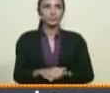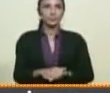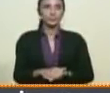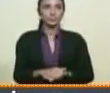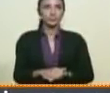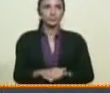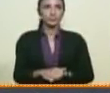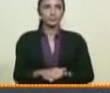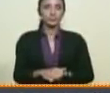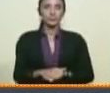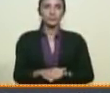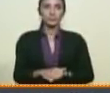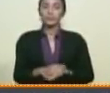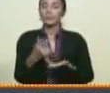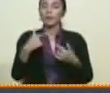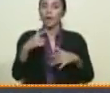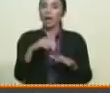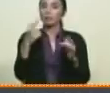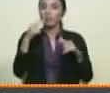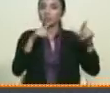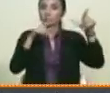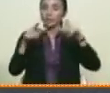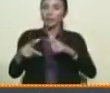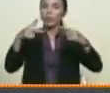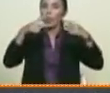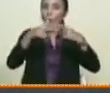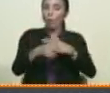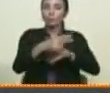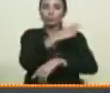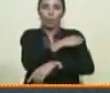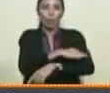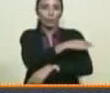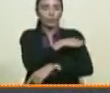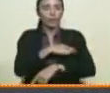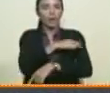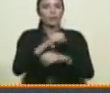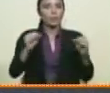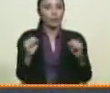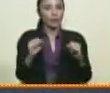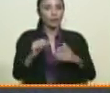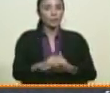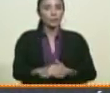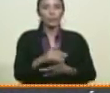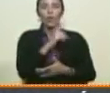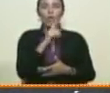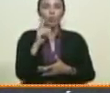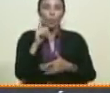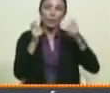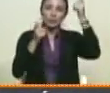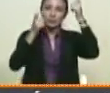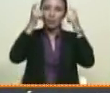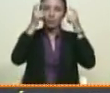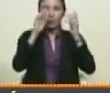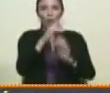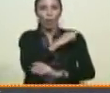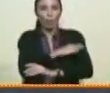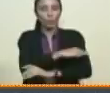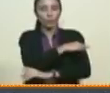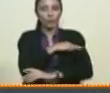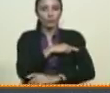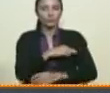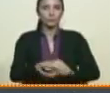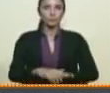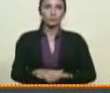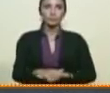y de esta manera queda inaugurado el hospital general de el vigía hugo chávez como lo ha denominado el presidente de la republica en nicolás